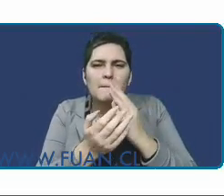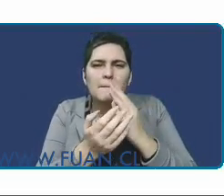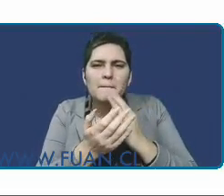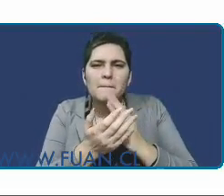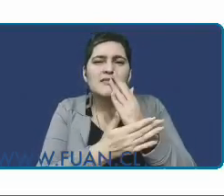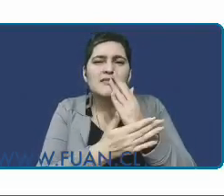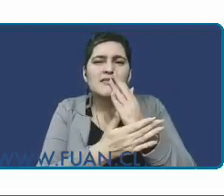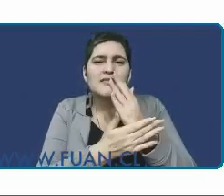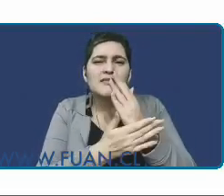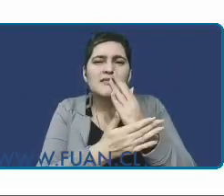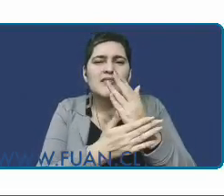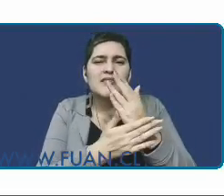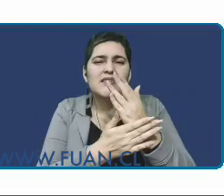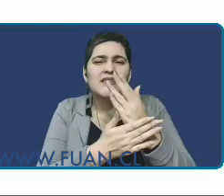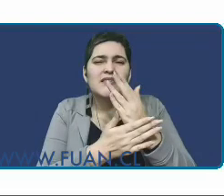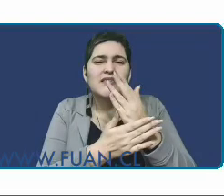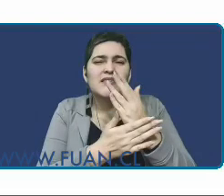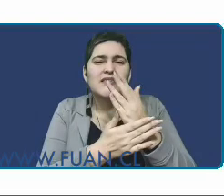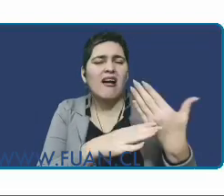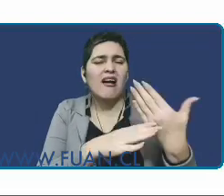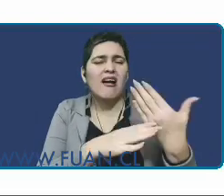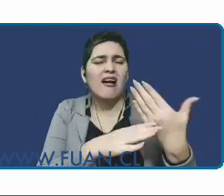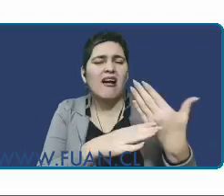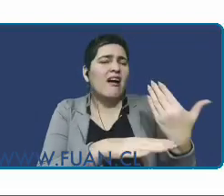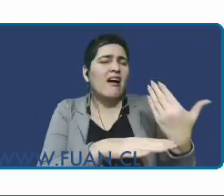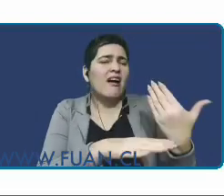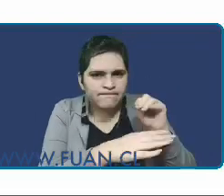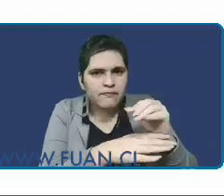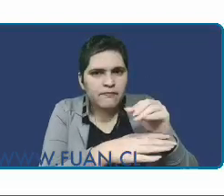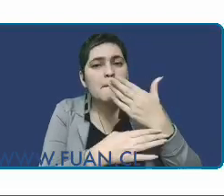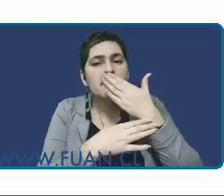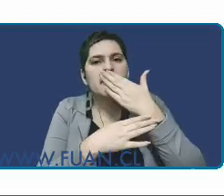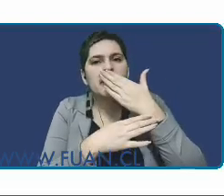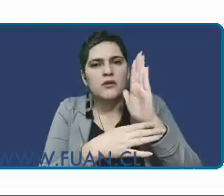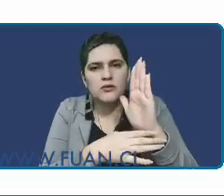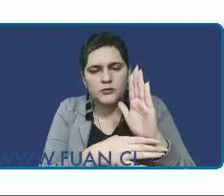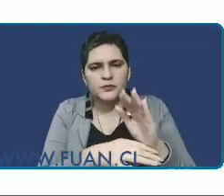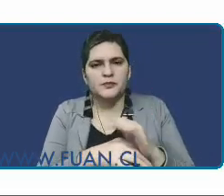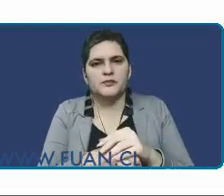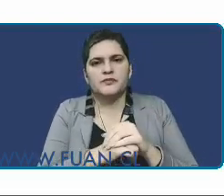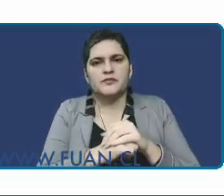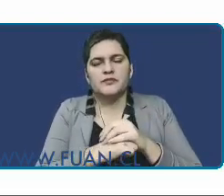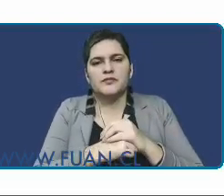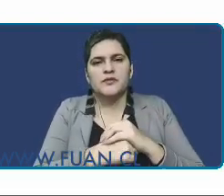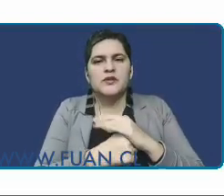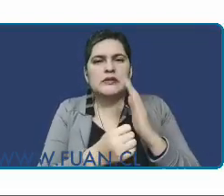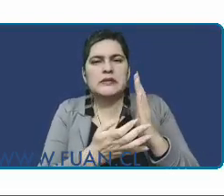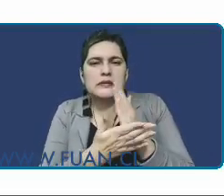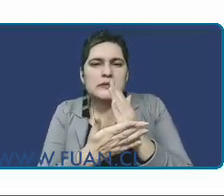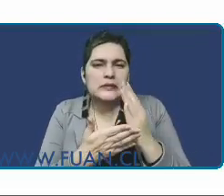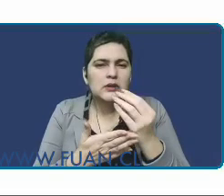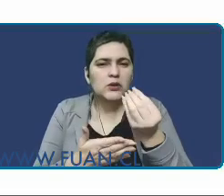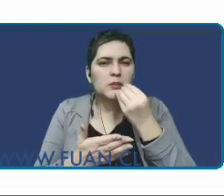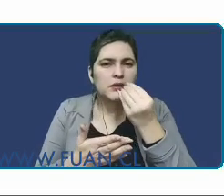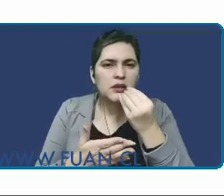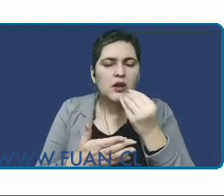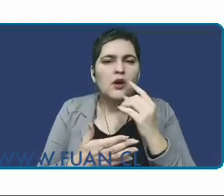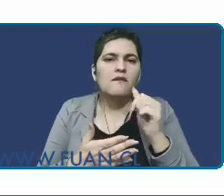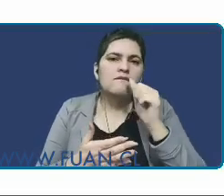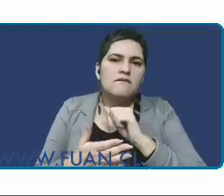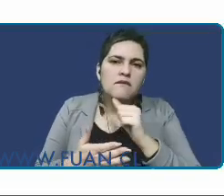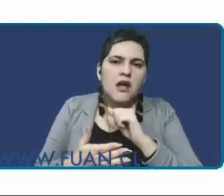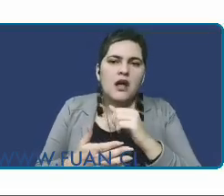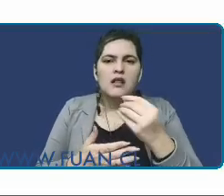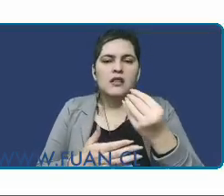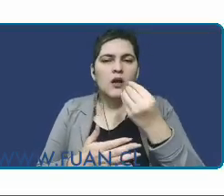esté preocupada de la nutrición, que si soy selectivo, que no me van a faltar los nutrientes adecuados, no esperar que sea más